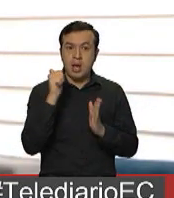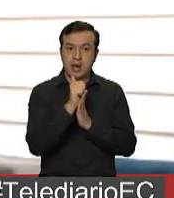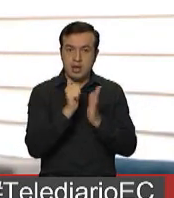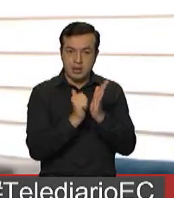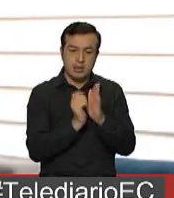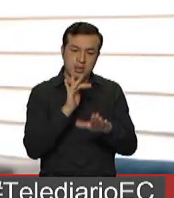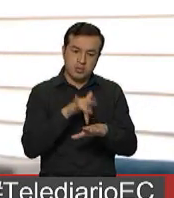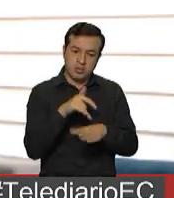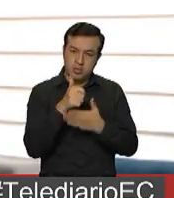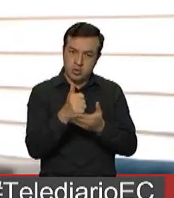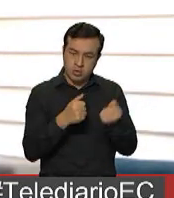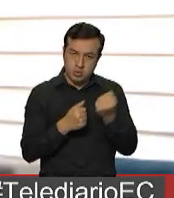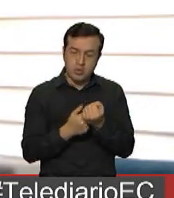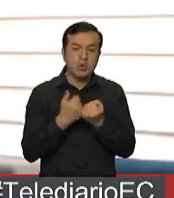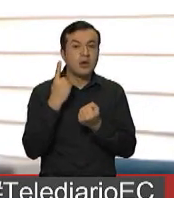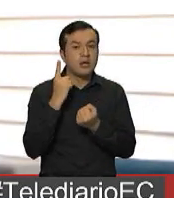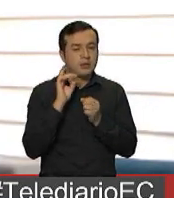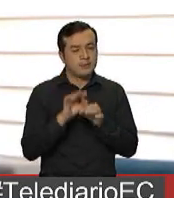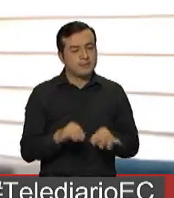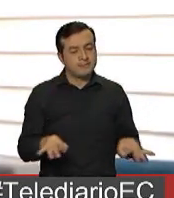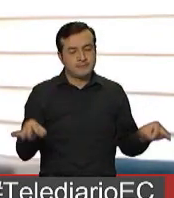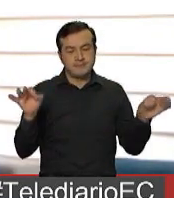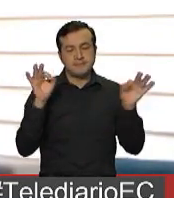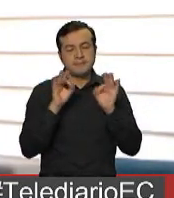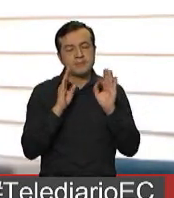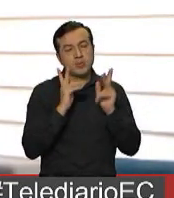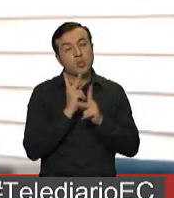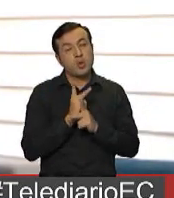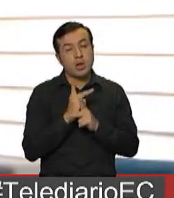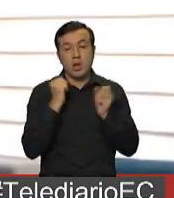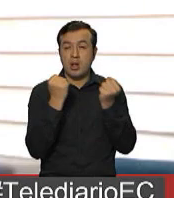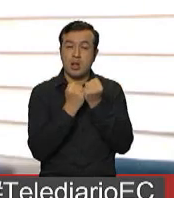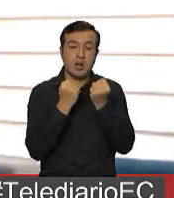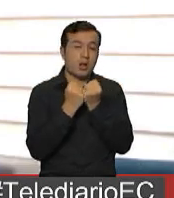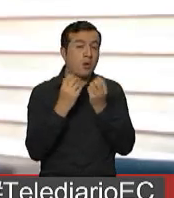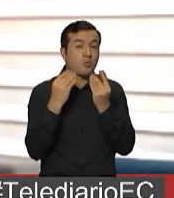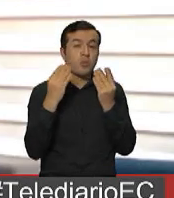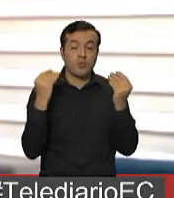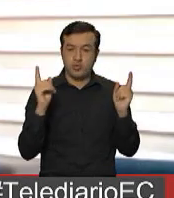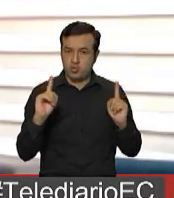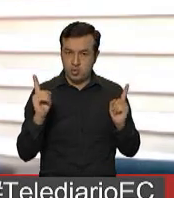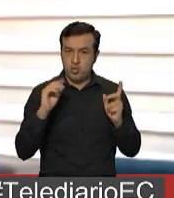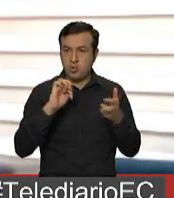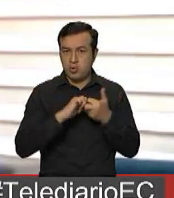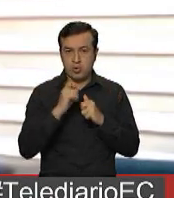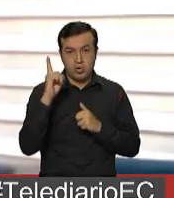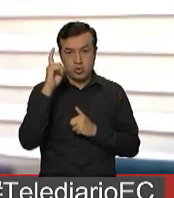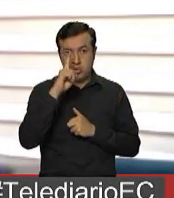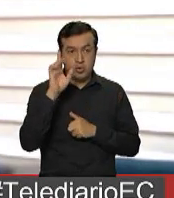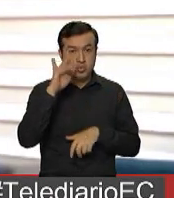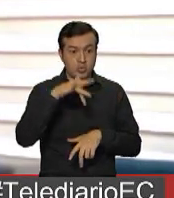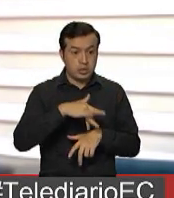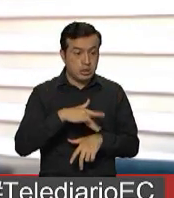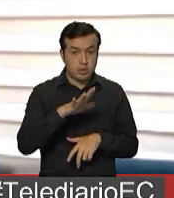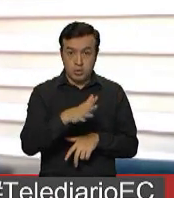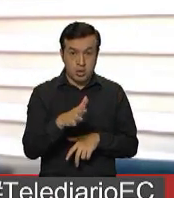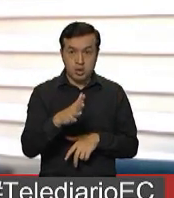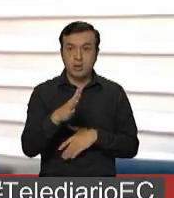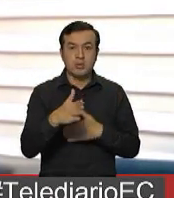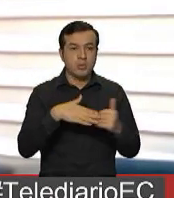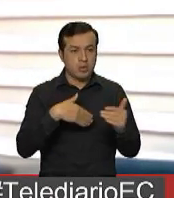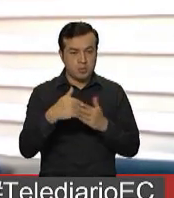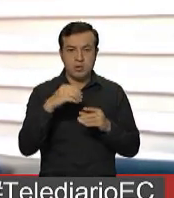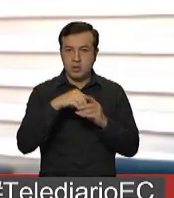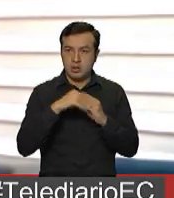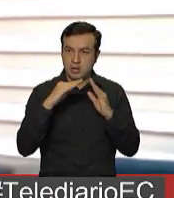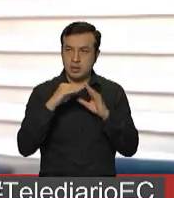en ese momento. Es muy importante evitar las aglomeraciones, y si no tiene un turno, por favor, no salga de casa,